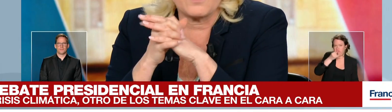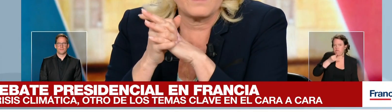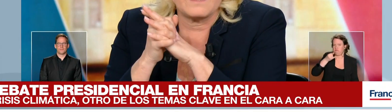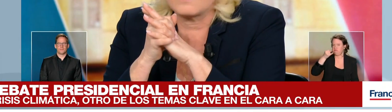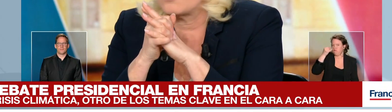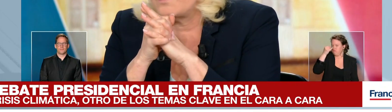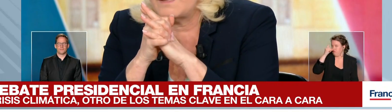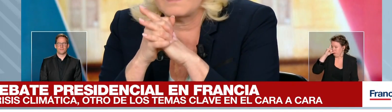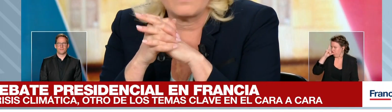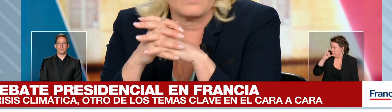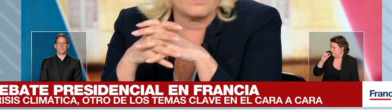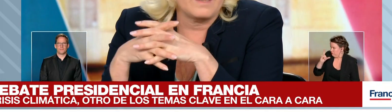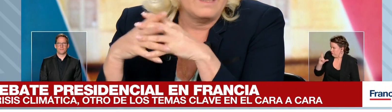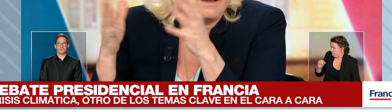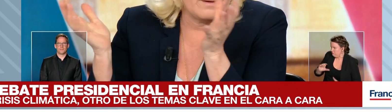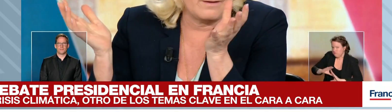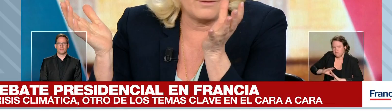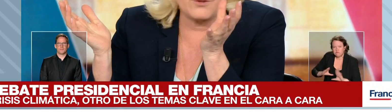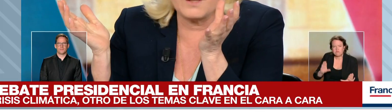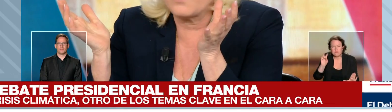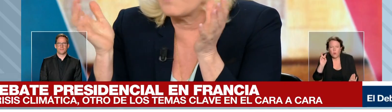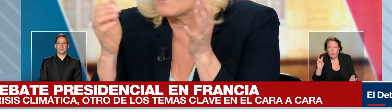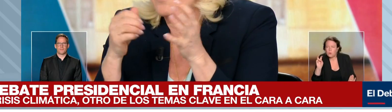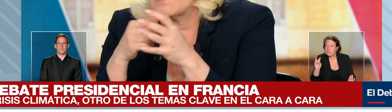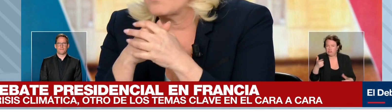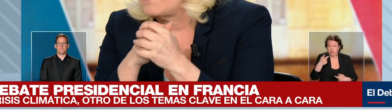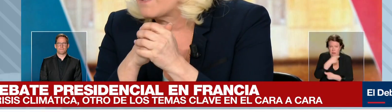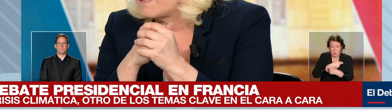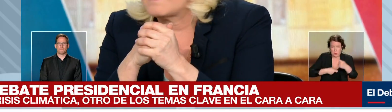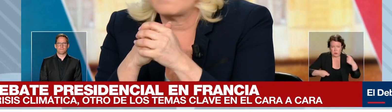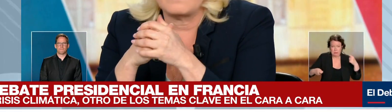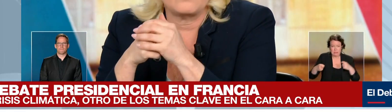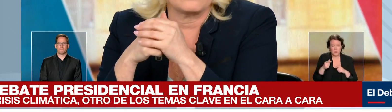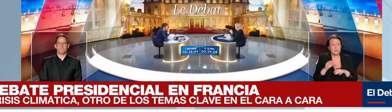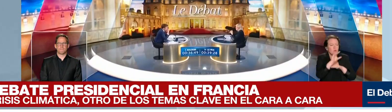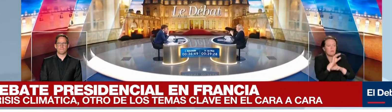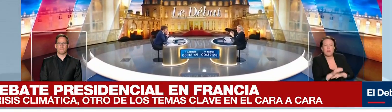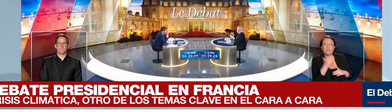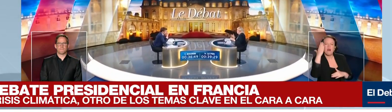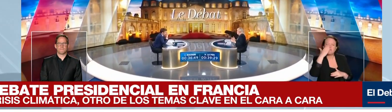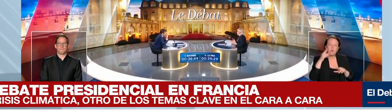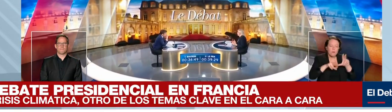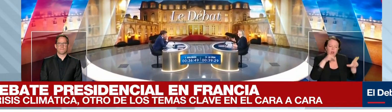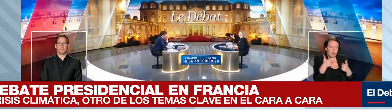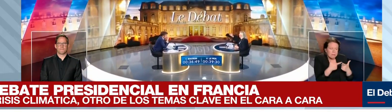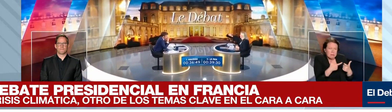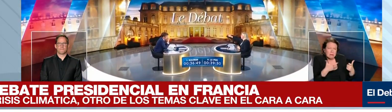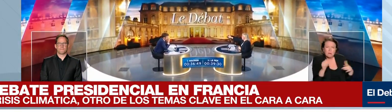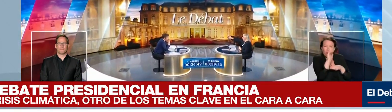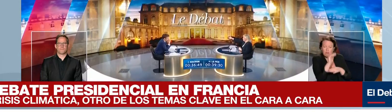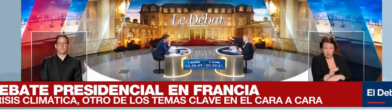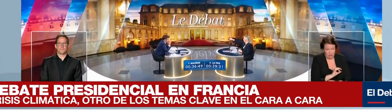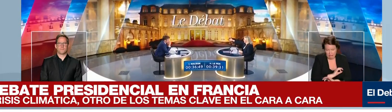porque es antiecológico, es absurdo económicamente y ecológicamente, es malo para